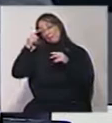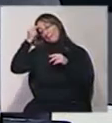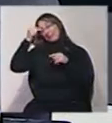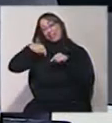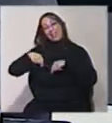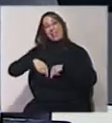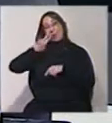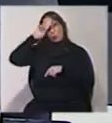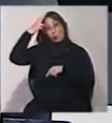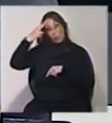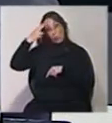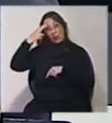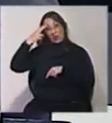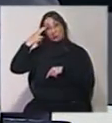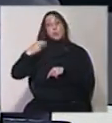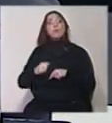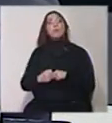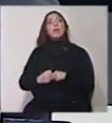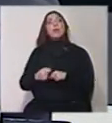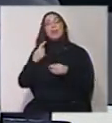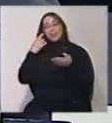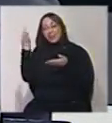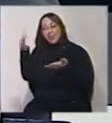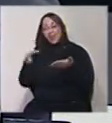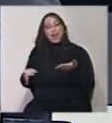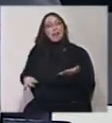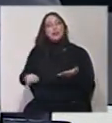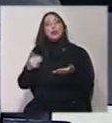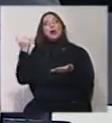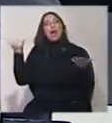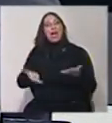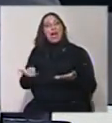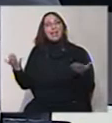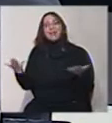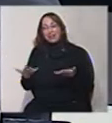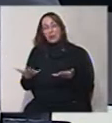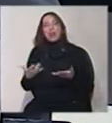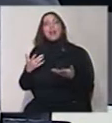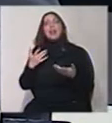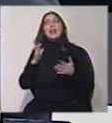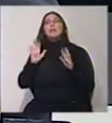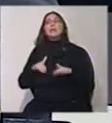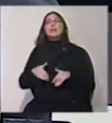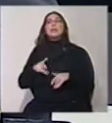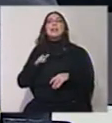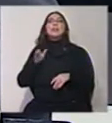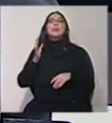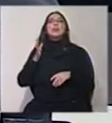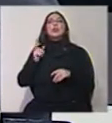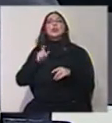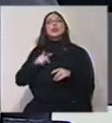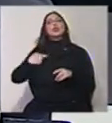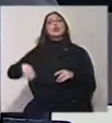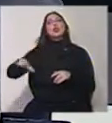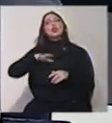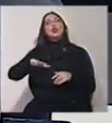¿verdad? Los datos disponibles que hay con relación a las características sociodemográficas